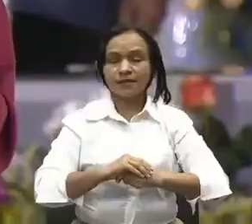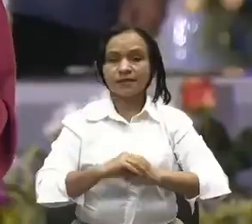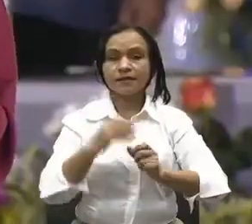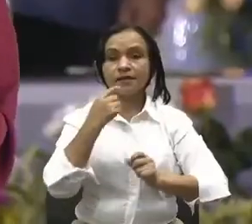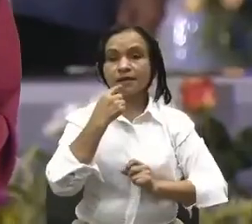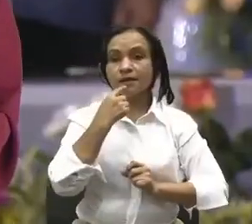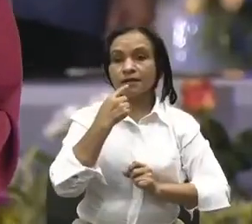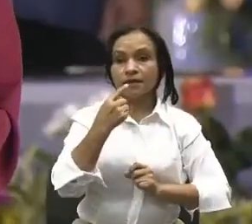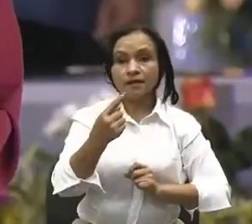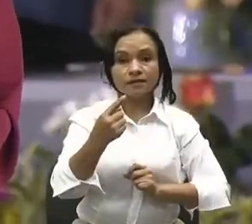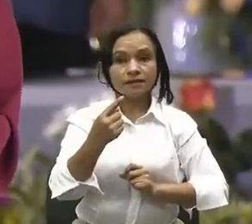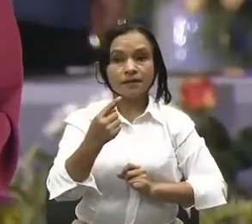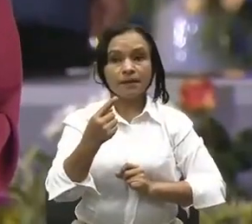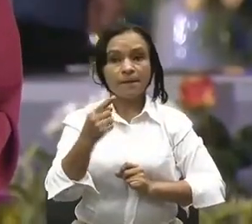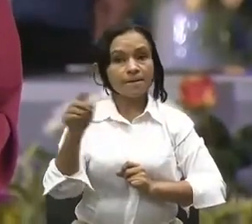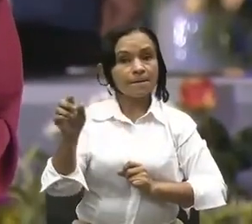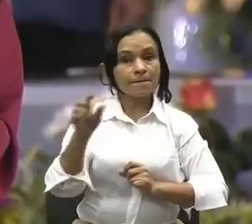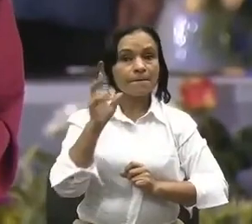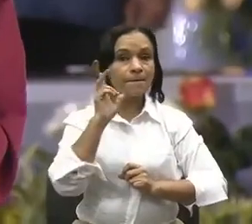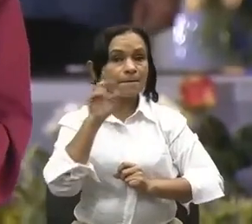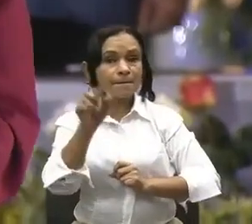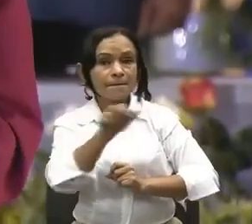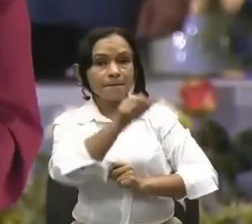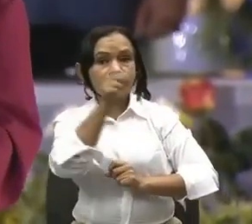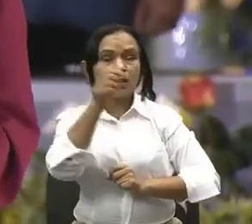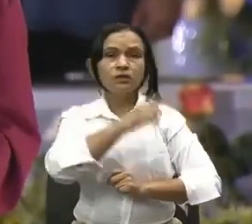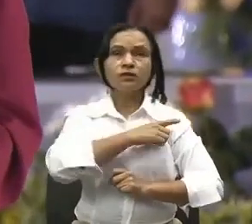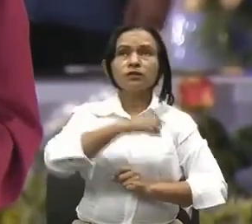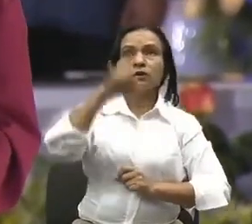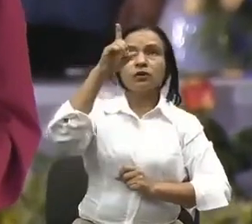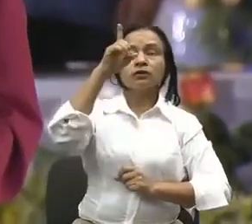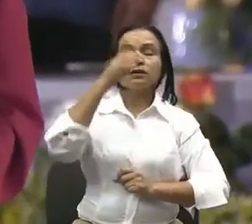Decía Darío, pero por otro lado, Dios mío,